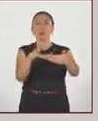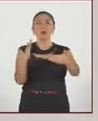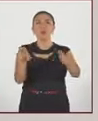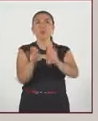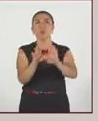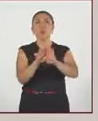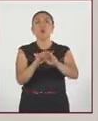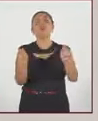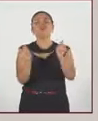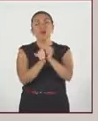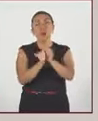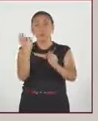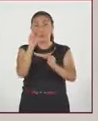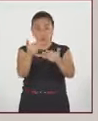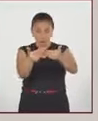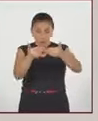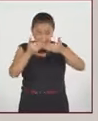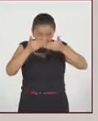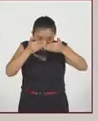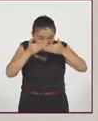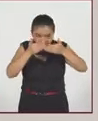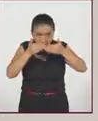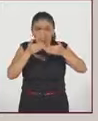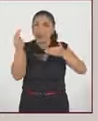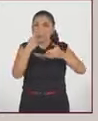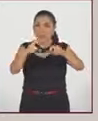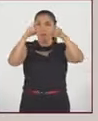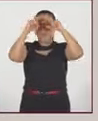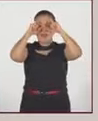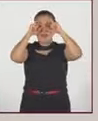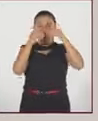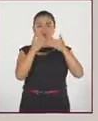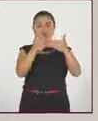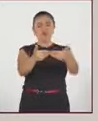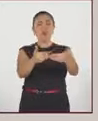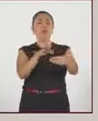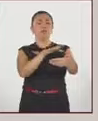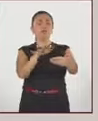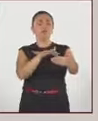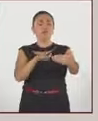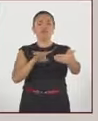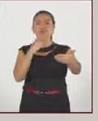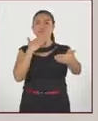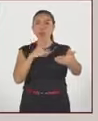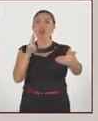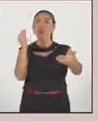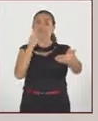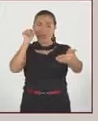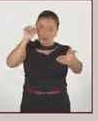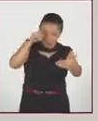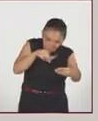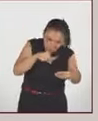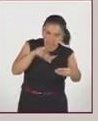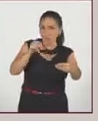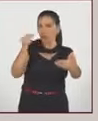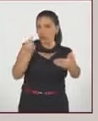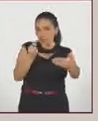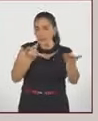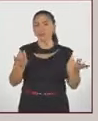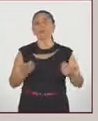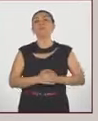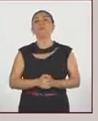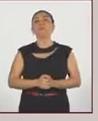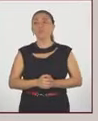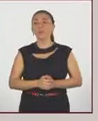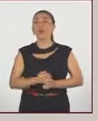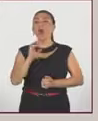unos lentes, ¿no? El paciente, el alumno se está encorvando demasiado y porque no ve bien, ¿no? Una